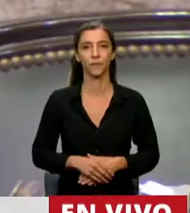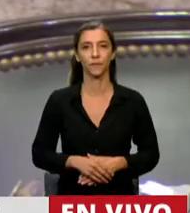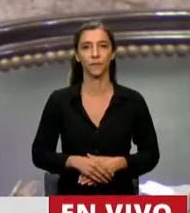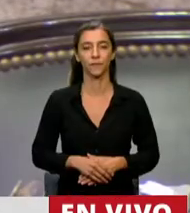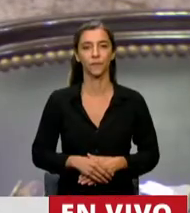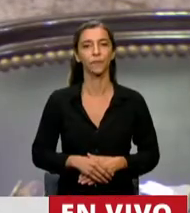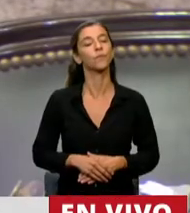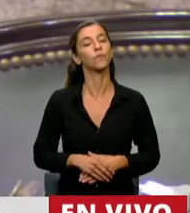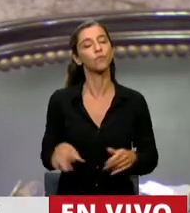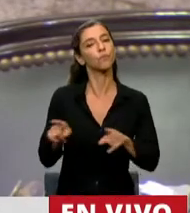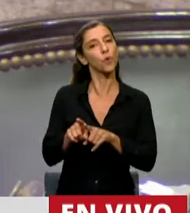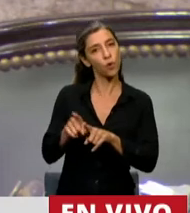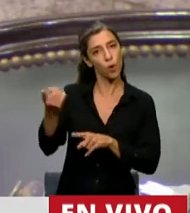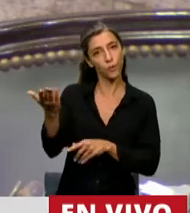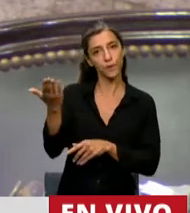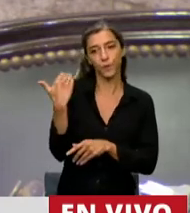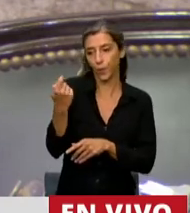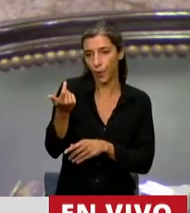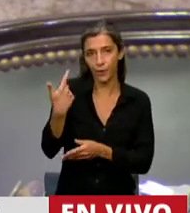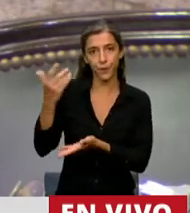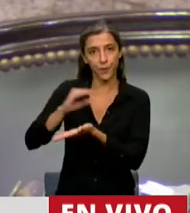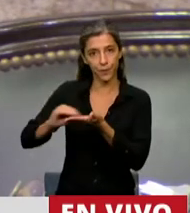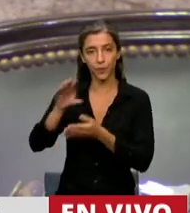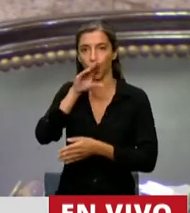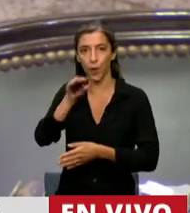dijo recién el diputado del Caño,